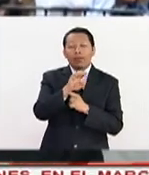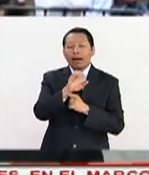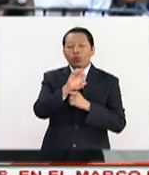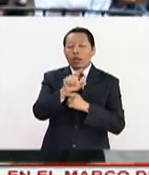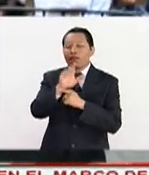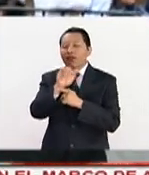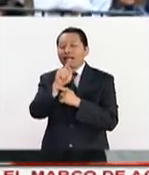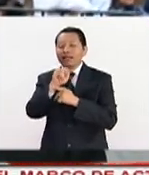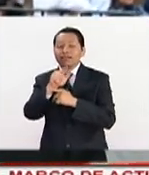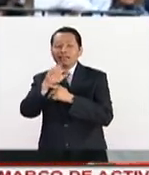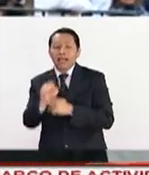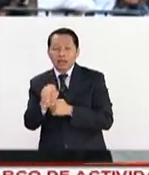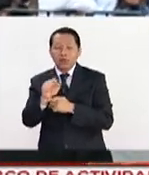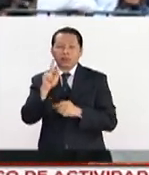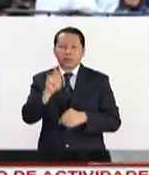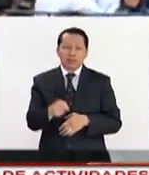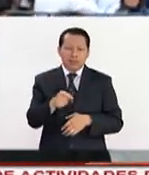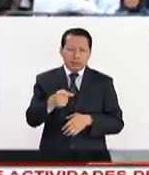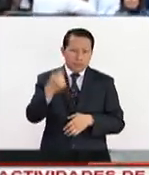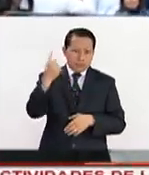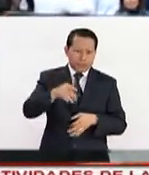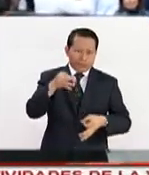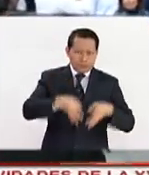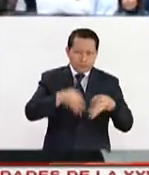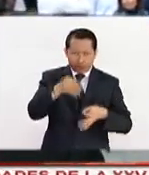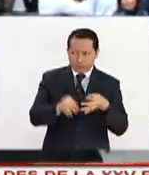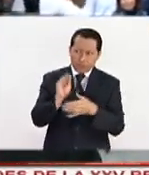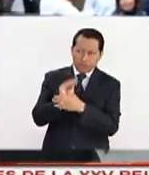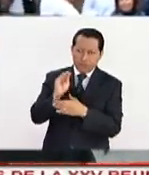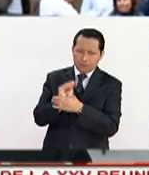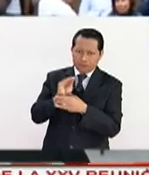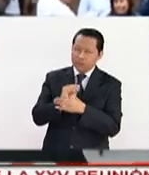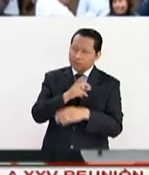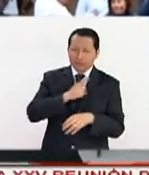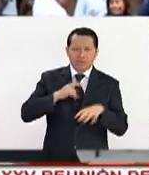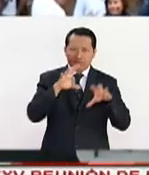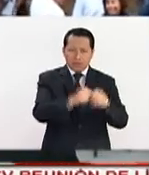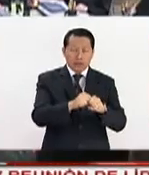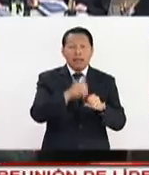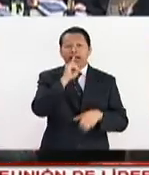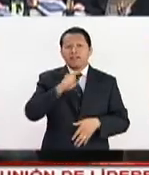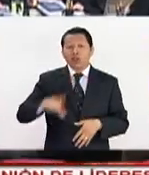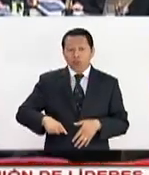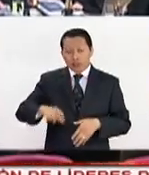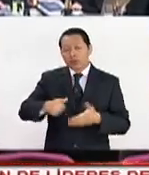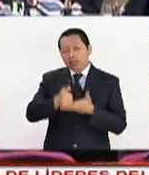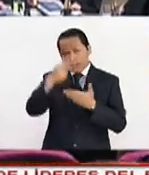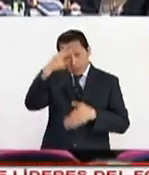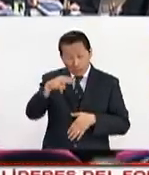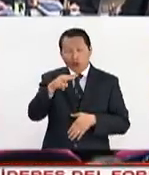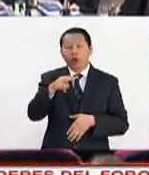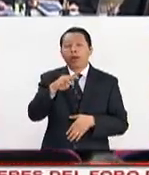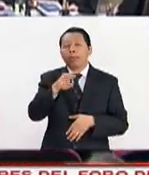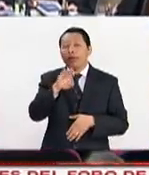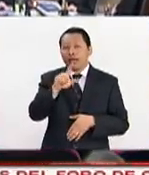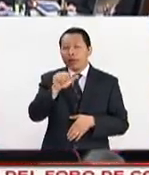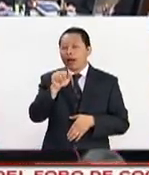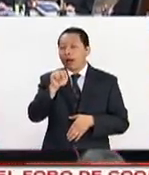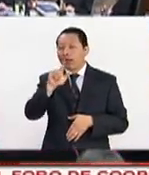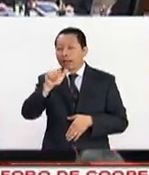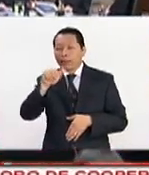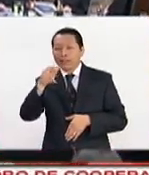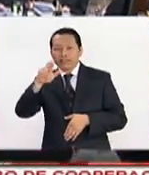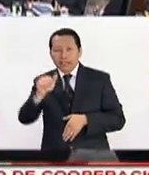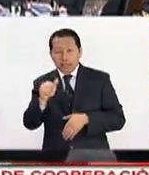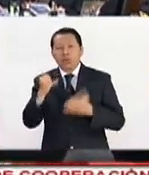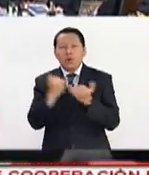Ballesteros por desacatar una sentencia de amparo. También pidió al jefe de gobierno de la Ciudad de México, Miguel Ángel Mancera, y a la Asamblea